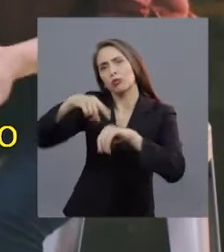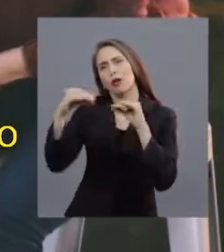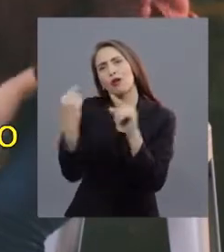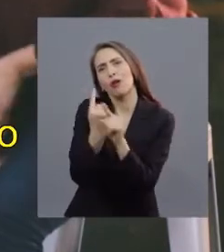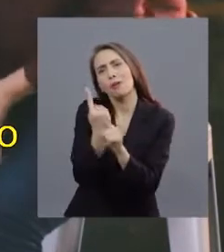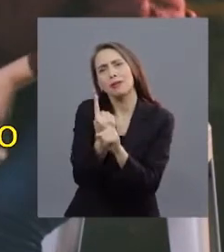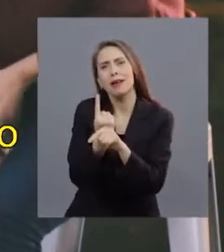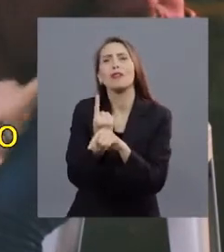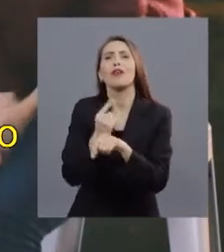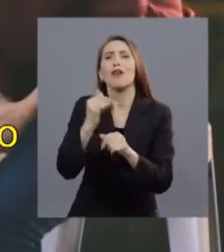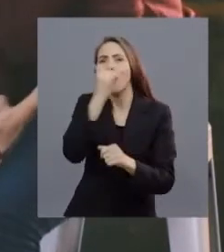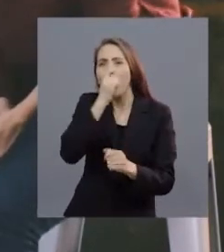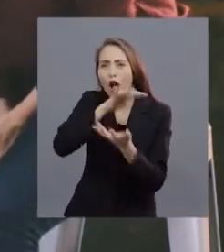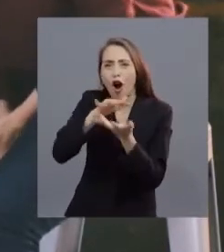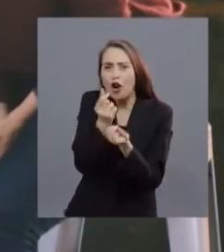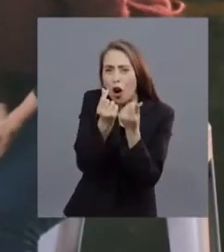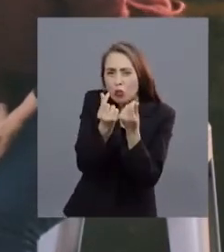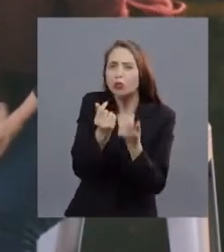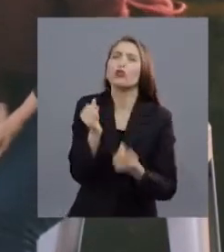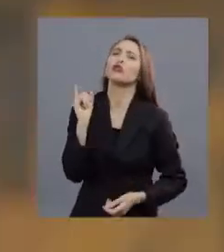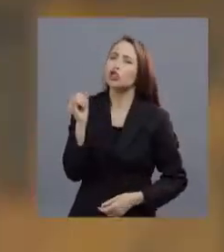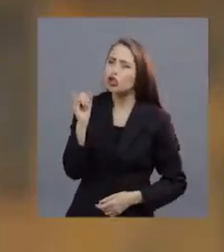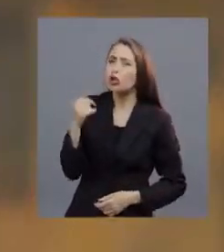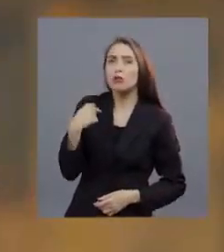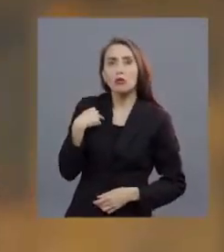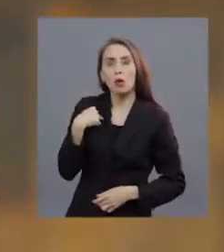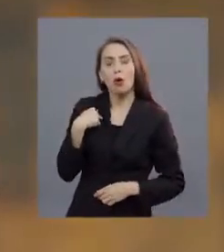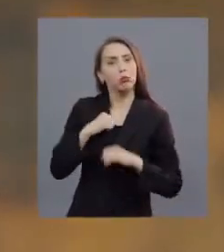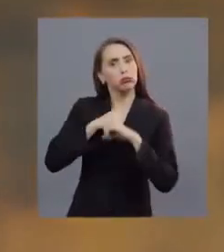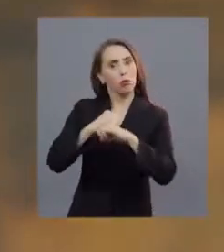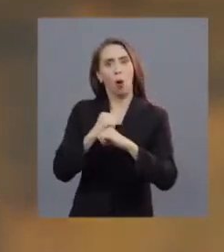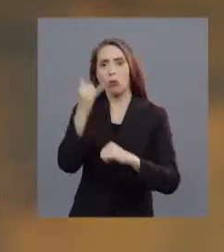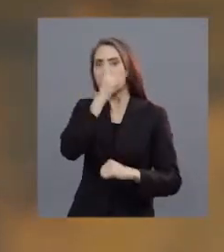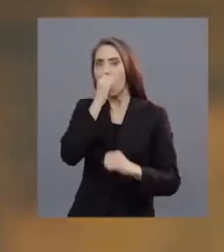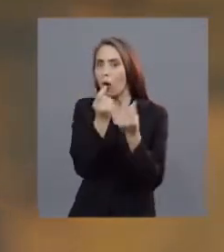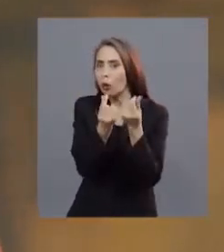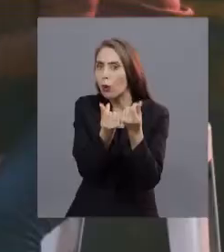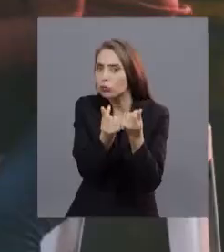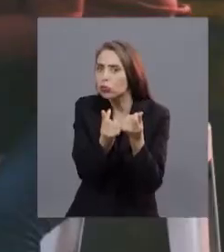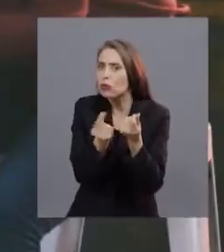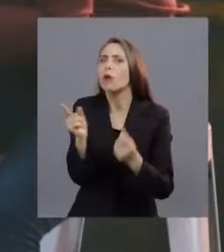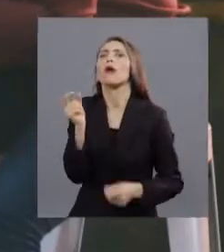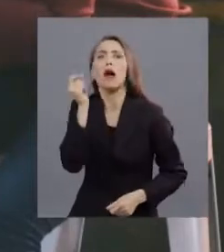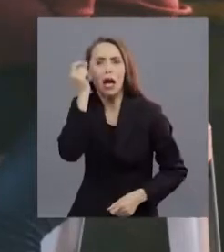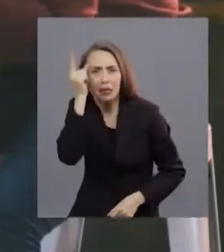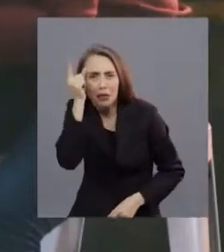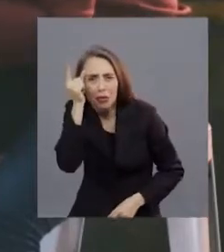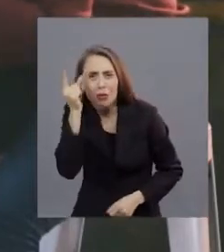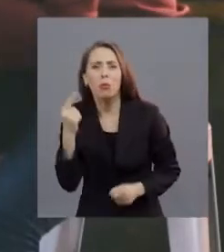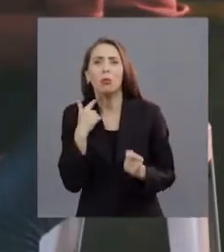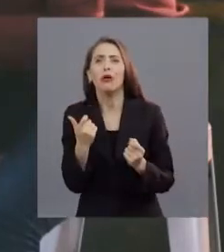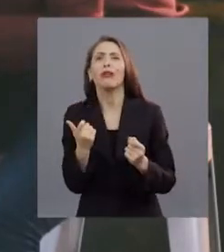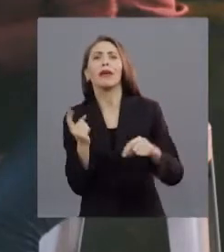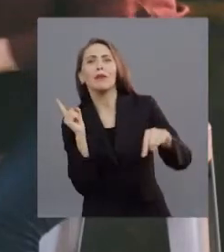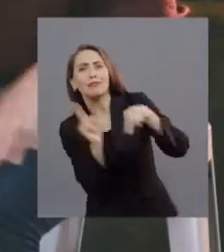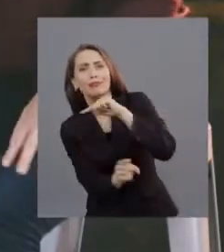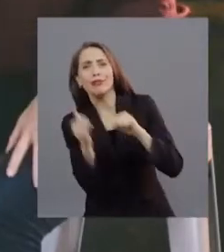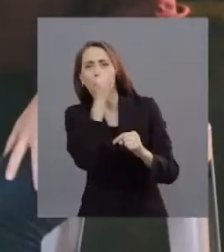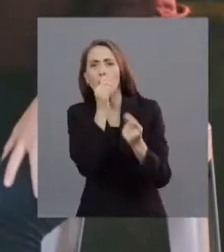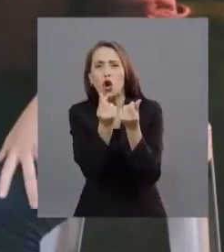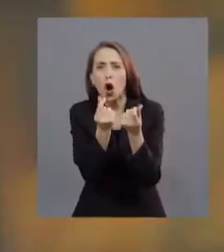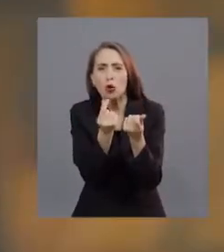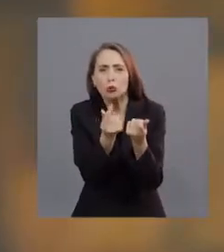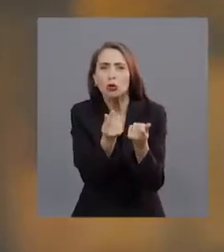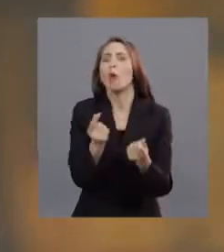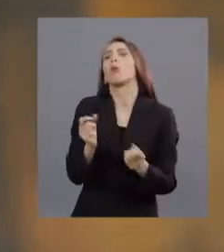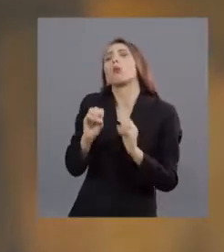Humbertito, llevamos harto rato hablando de la corrupción, ¿no es cierto? Sí, yo soy súper anticorrosivo. Oiga, ¿y entendió por fin por qué tenemos que combatir